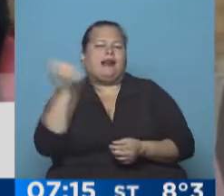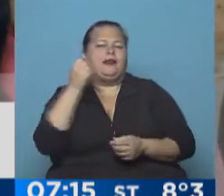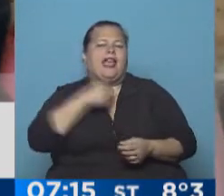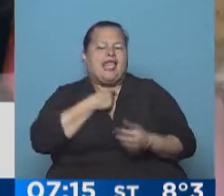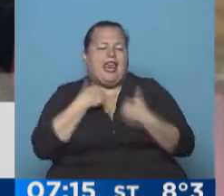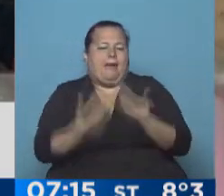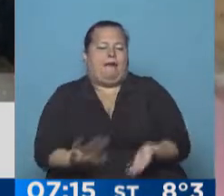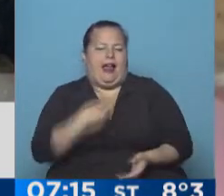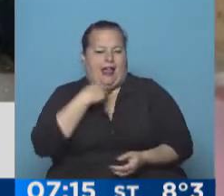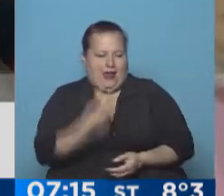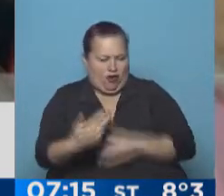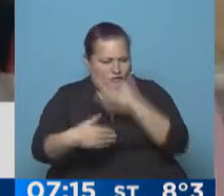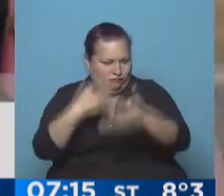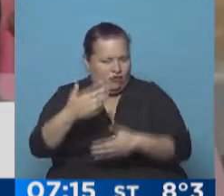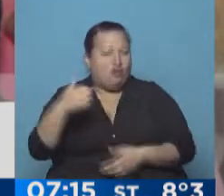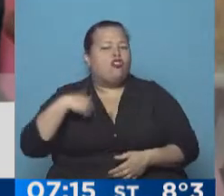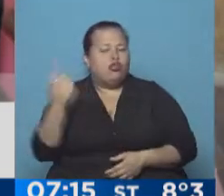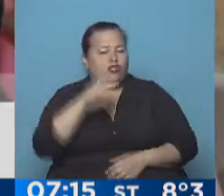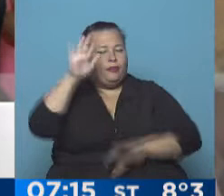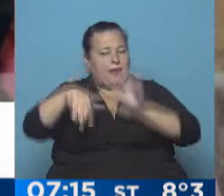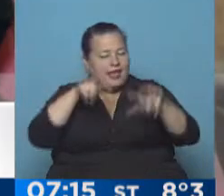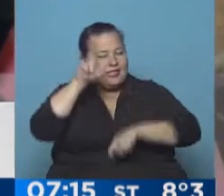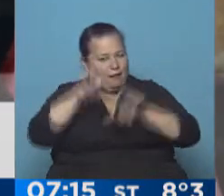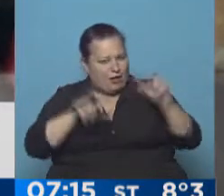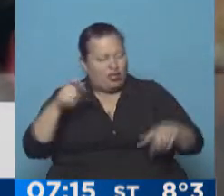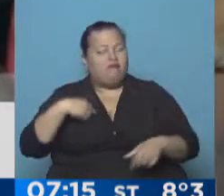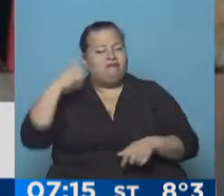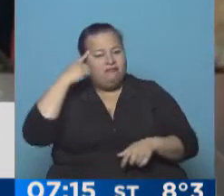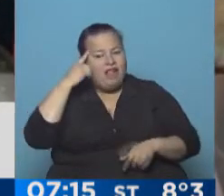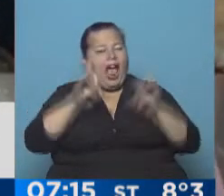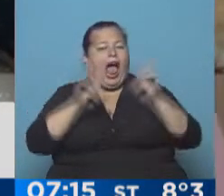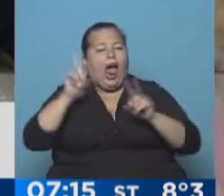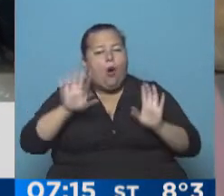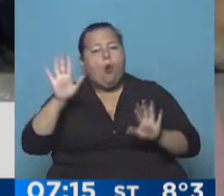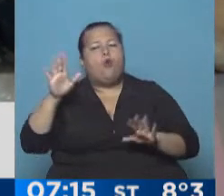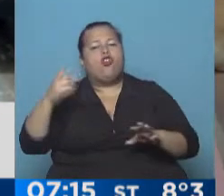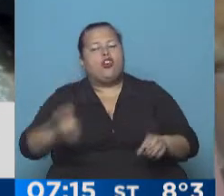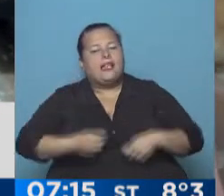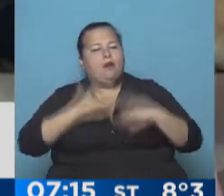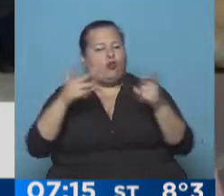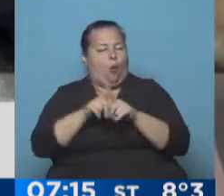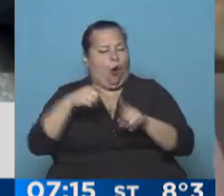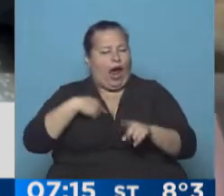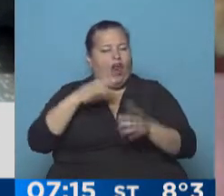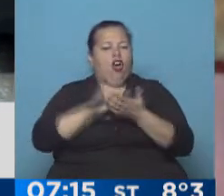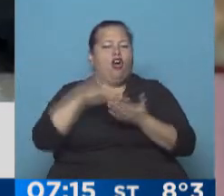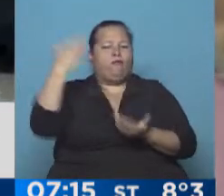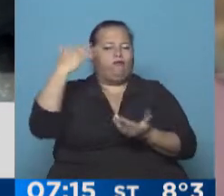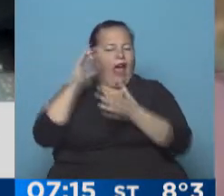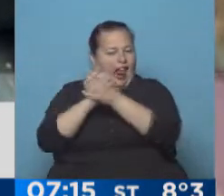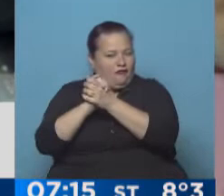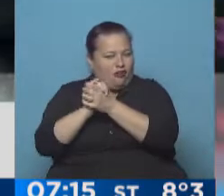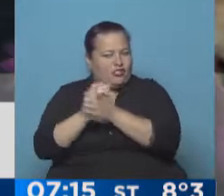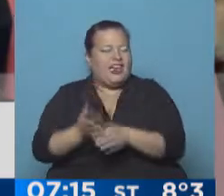queremos dejarle a nuestros hijos. Nosotros convocamos a esas personas. Creemos que aquellos que alguna vez se emocionaron como nosotros con el discurso de Alfonsín